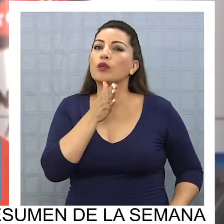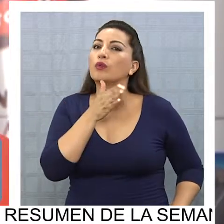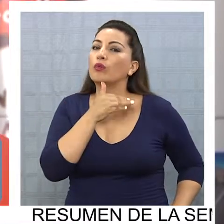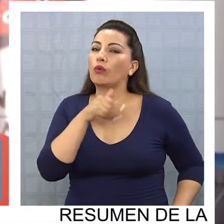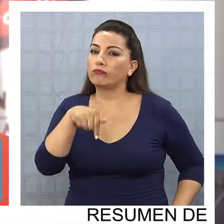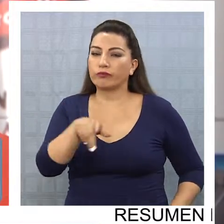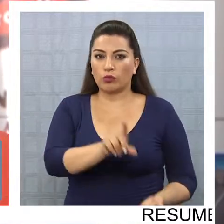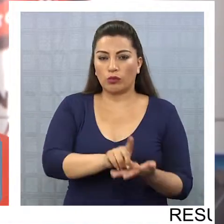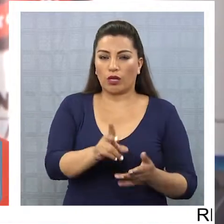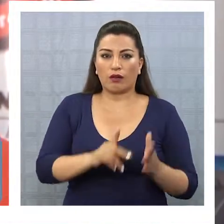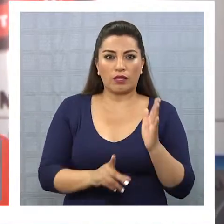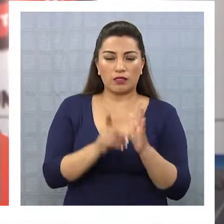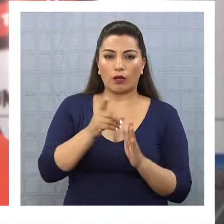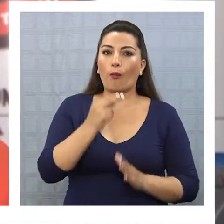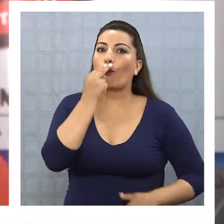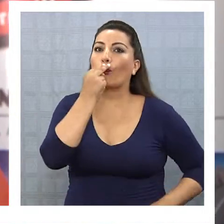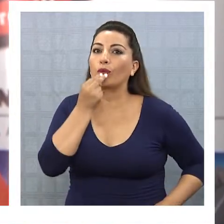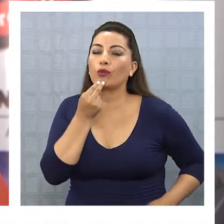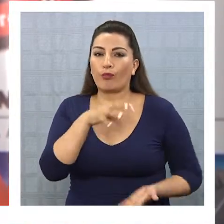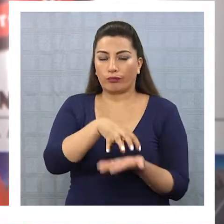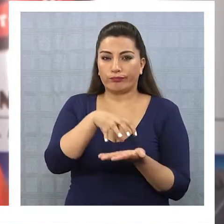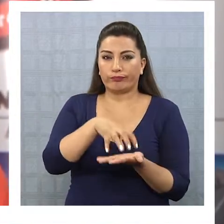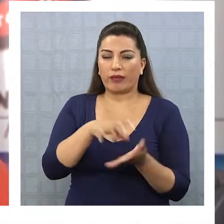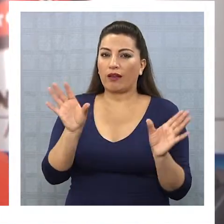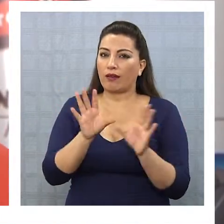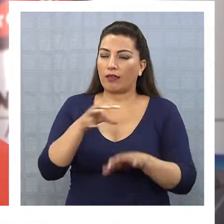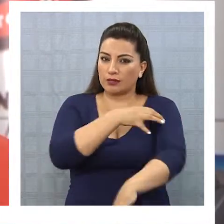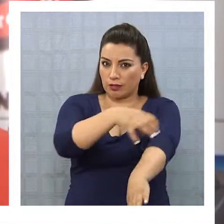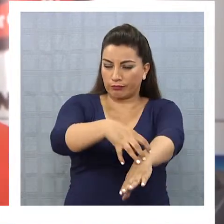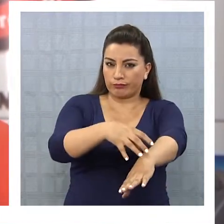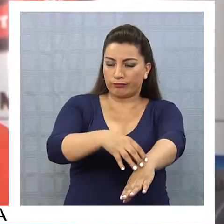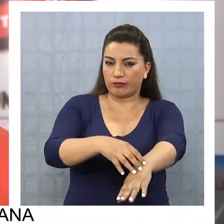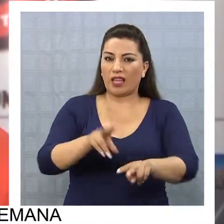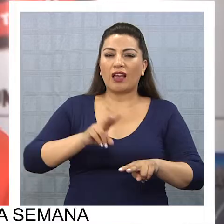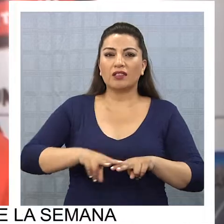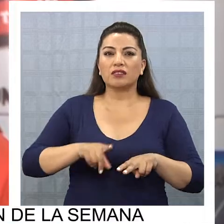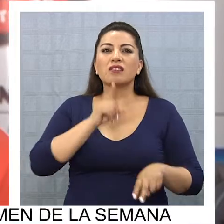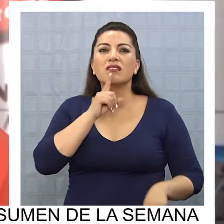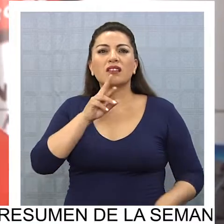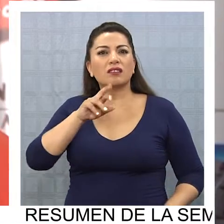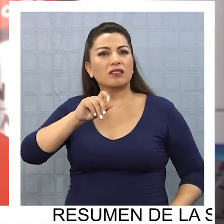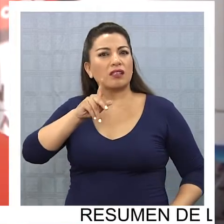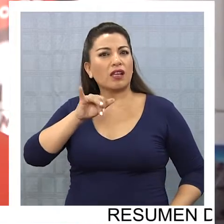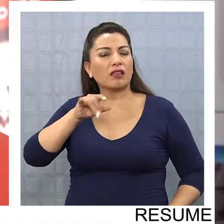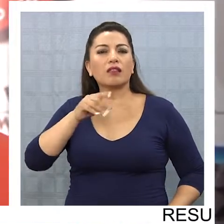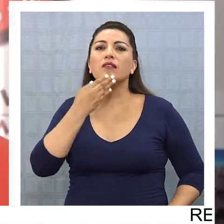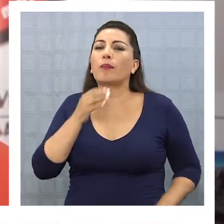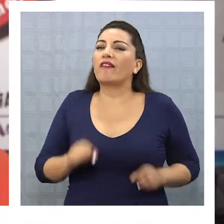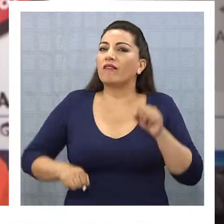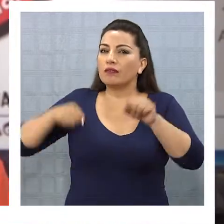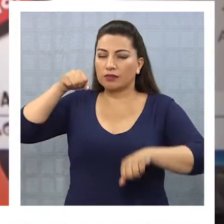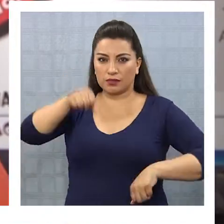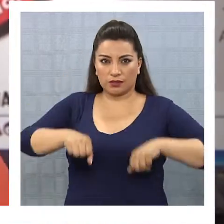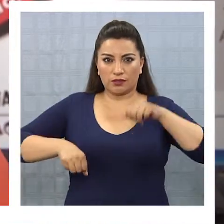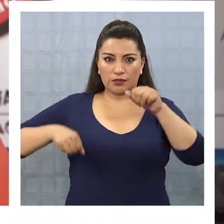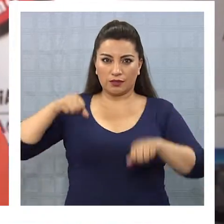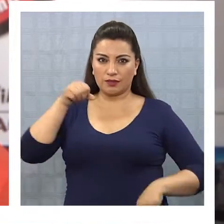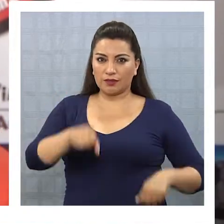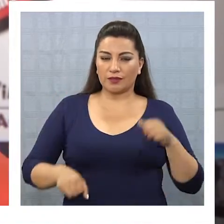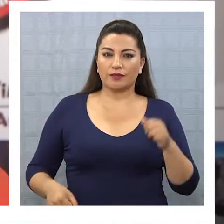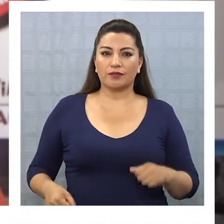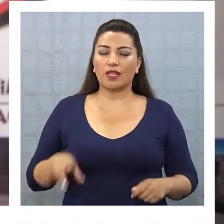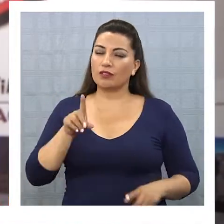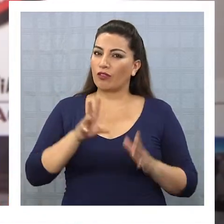parte de eso, pero sí lo desarrollamos en Puerto Montt, en la décima región, haciendo trekking, también bicicleta. Y es lo